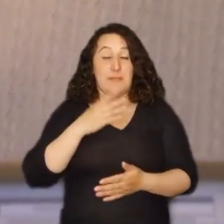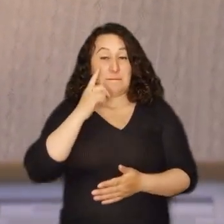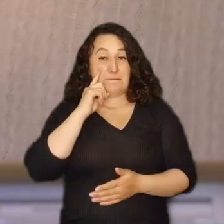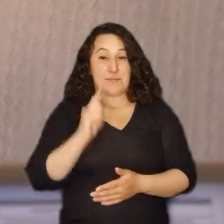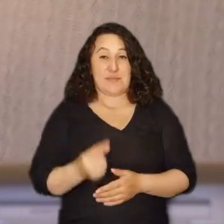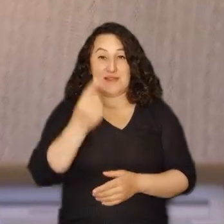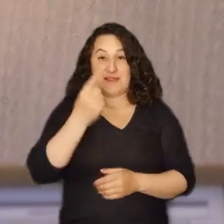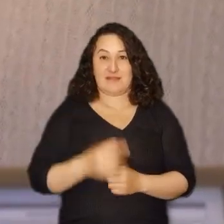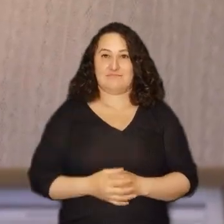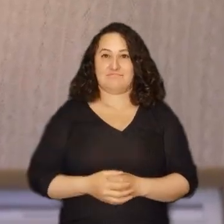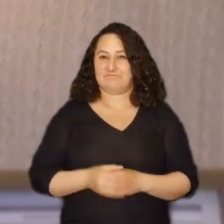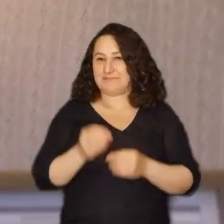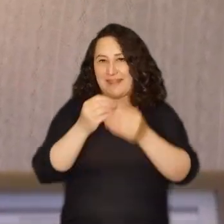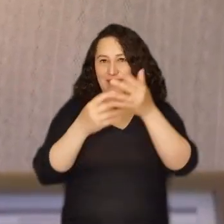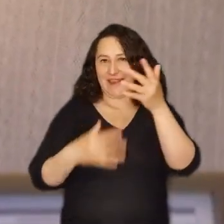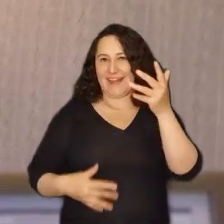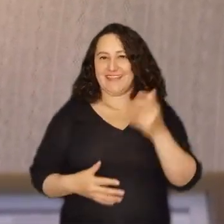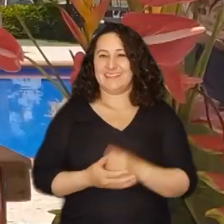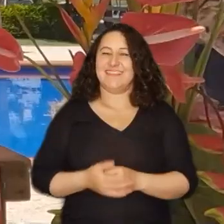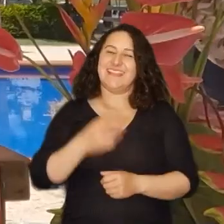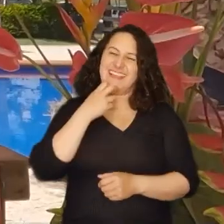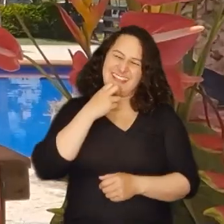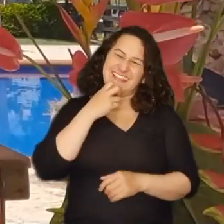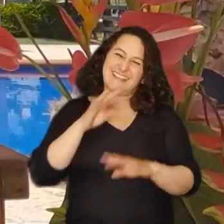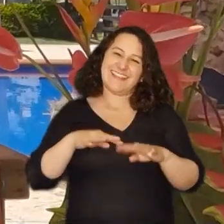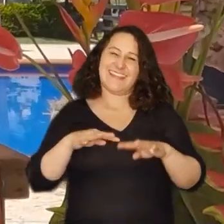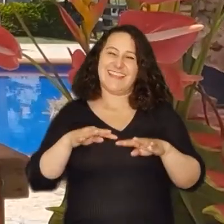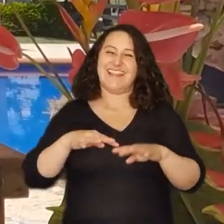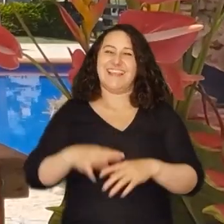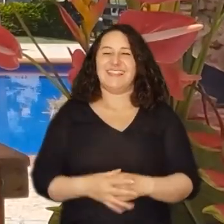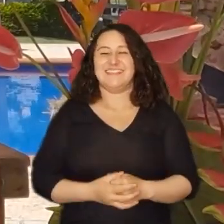primera cosecha. Etcétera, sí. Etcétera. Etcétera, etcétera.